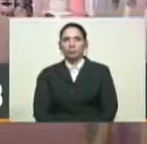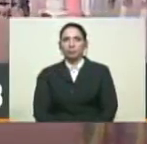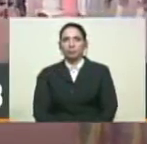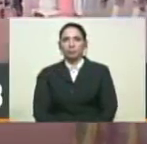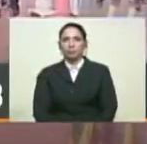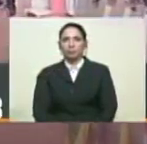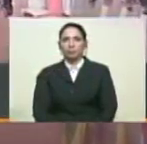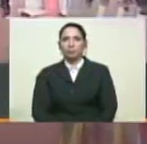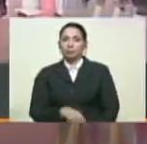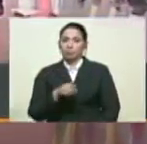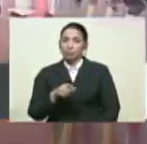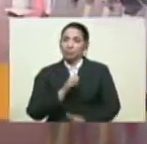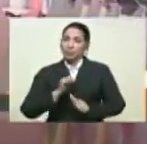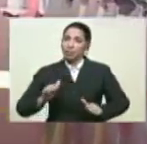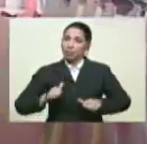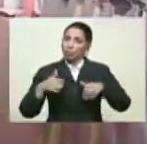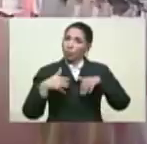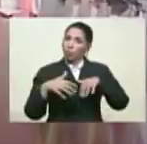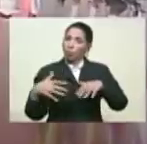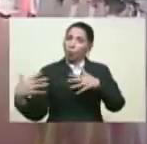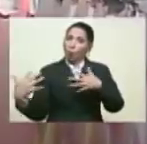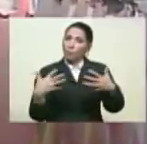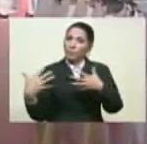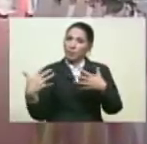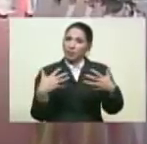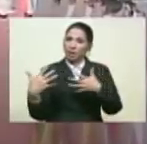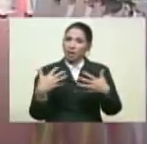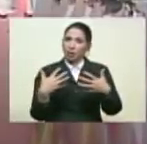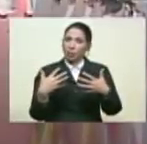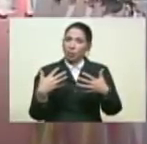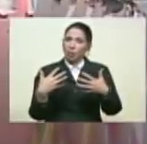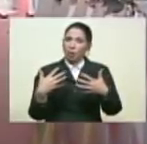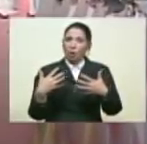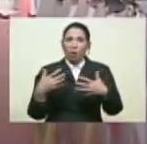Nuestros ejércitos no combatieron por posesión de tierra,